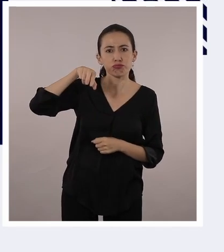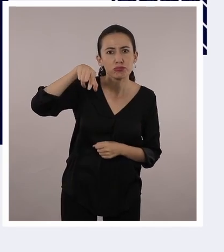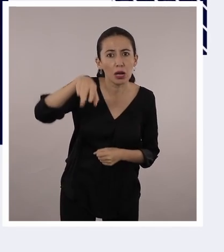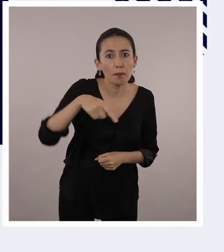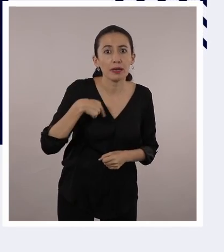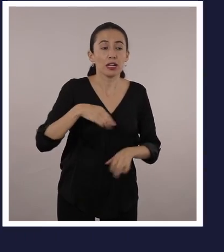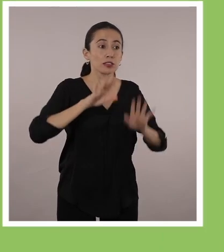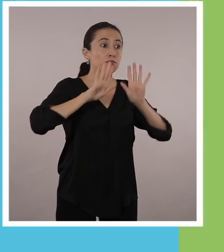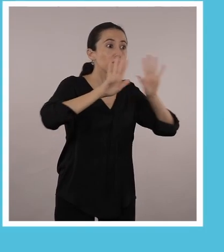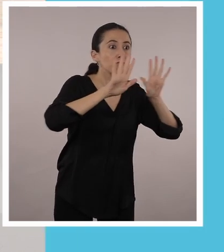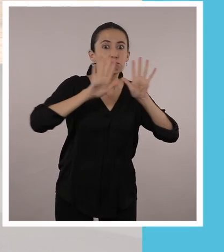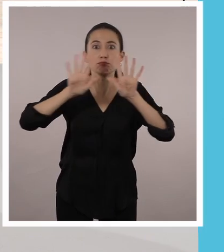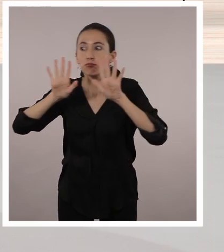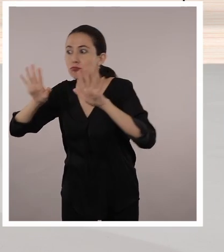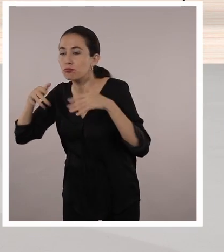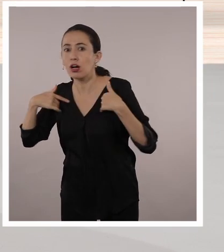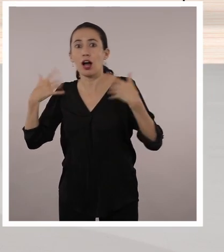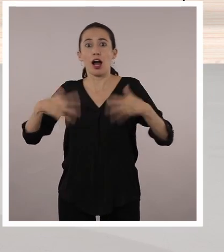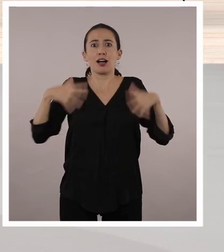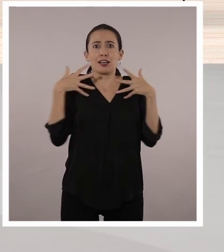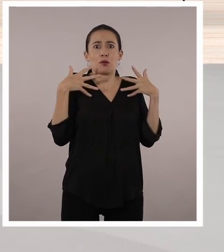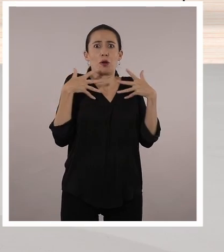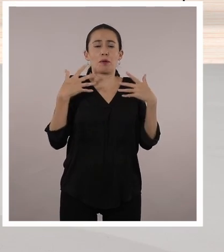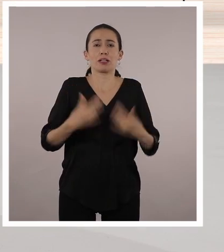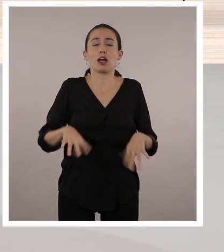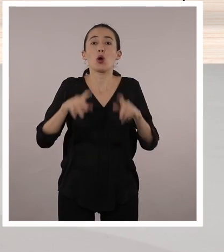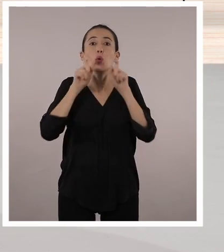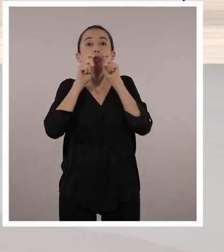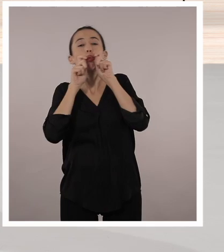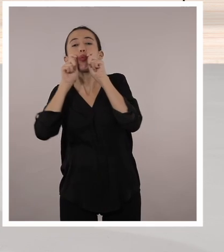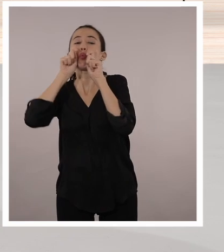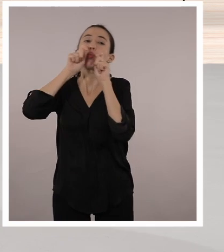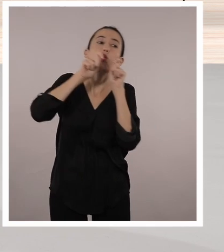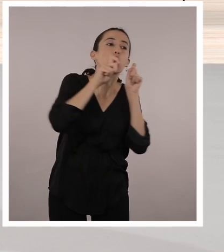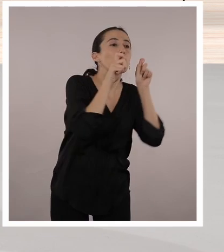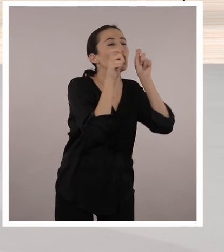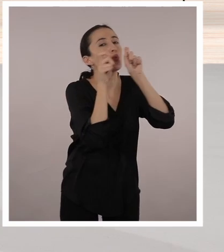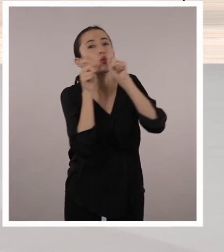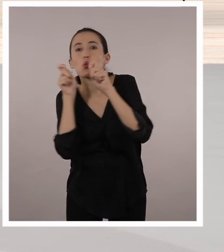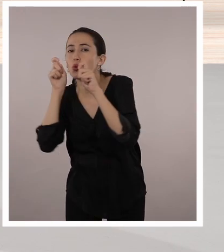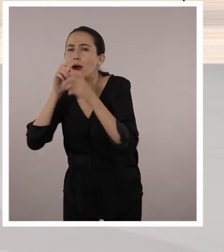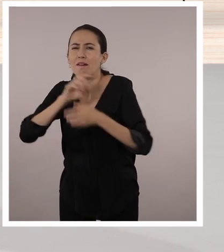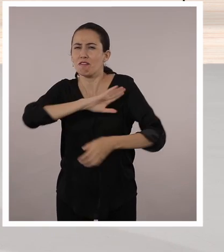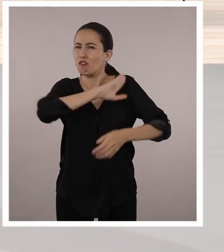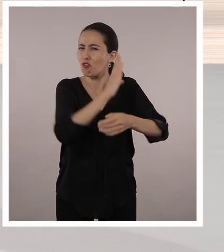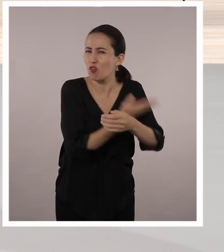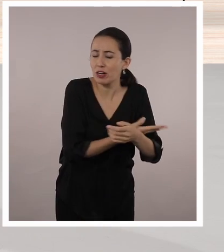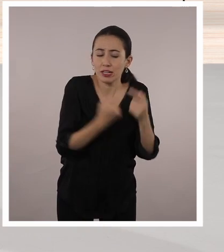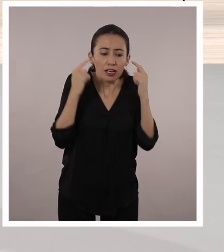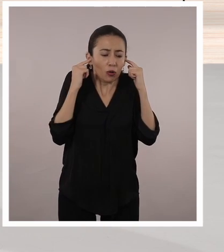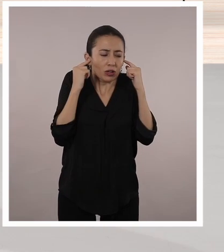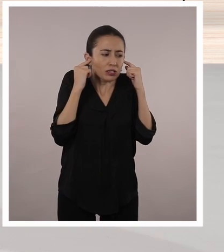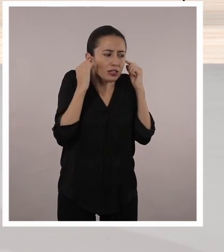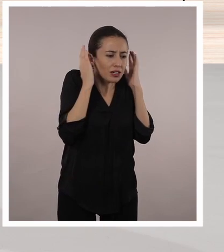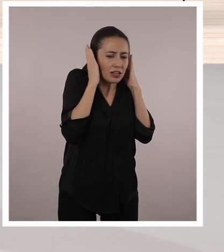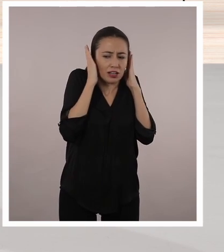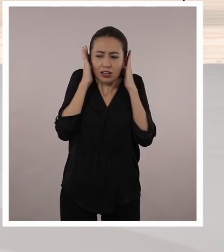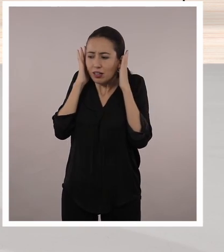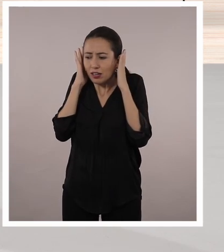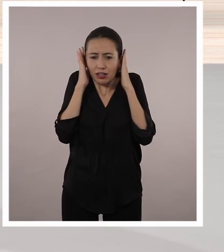haciendo asustar a las personas. ¿Silba muy fuerte? Silba muy fuerte. Cuando usted escucha el silbido muy fuerte cerca de